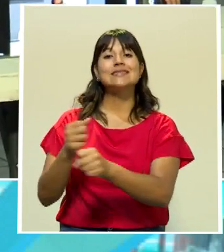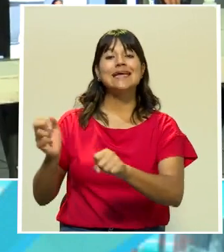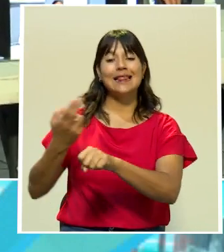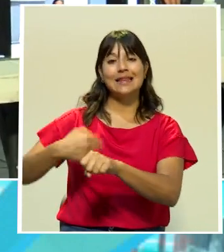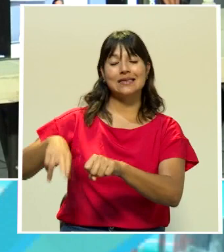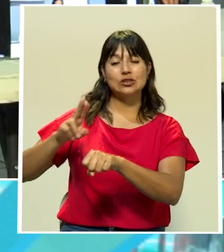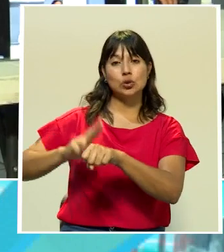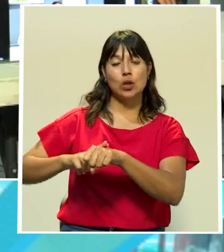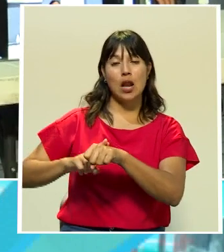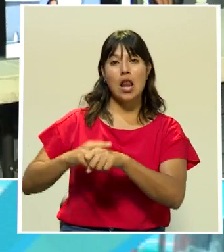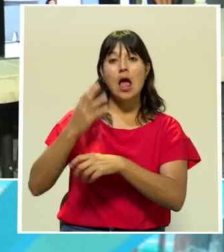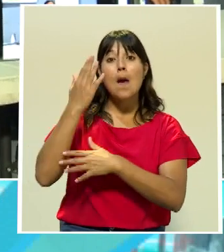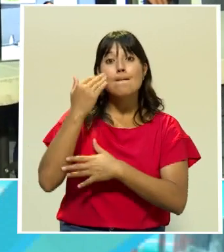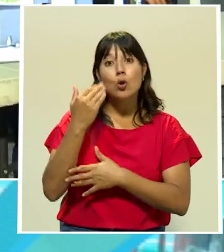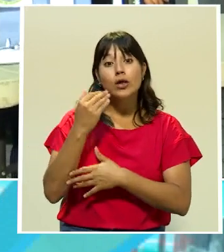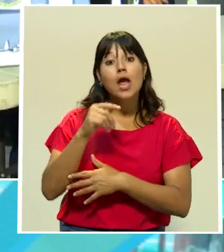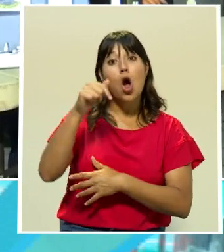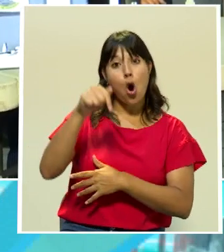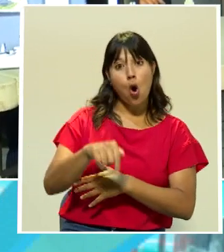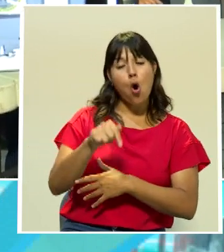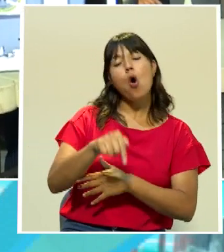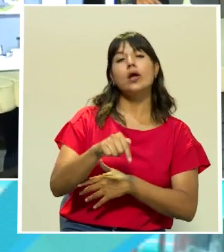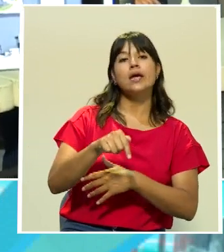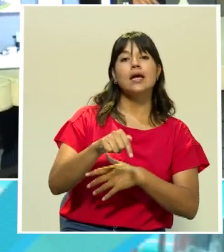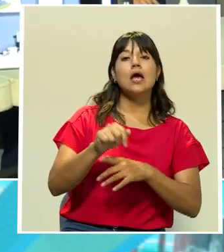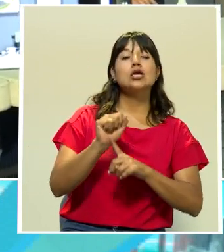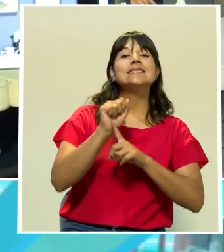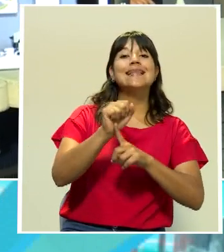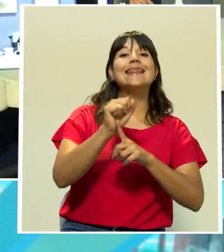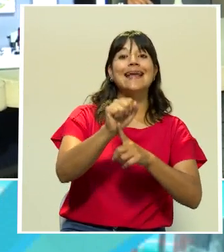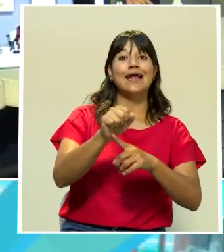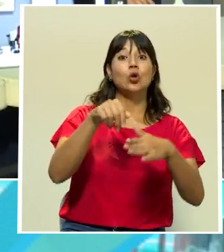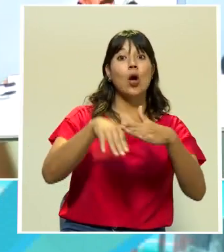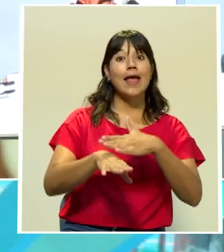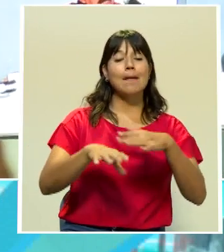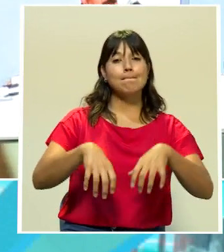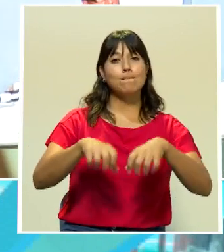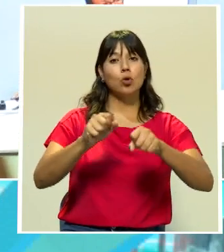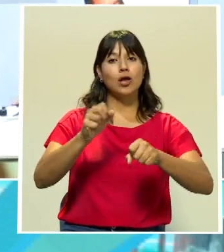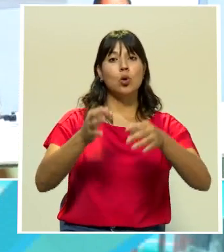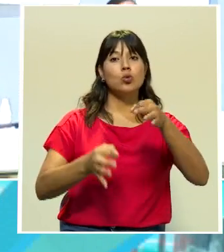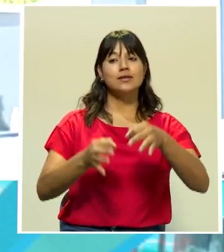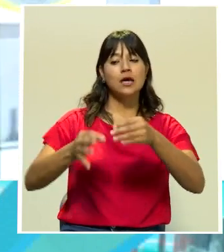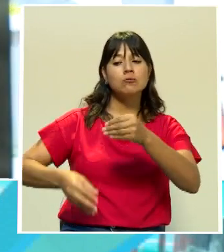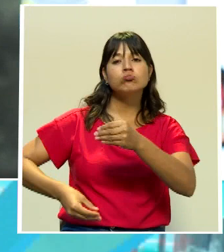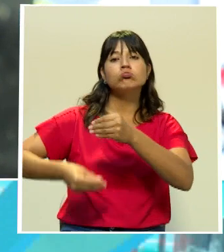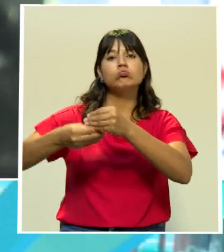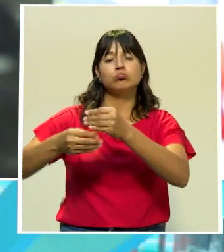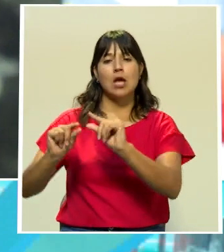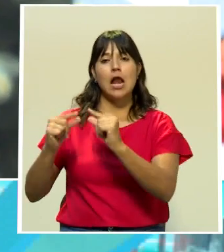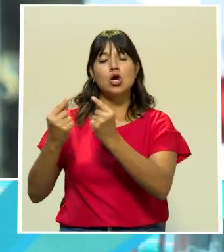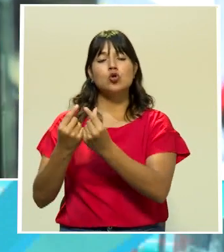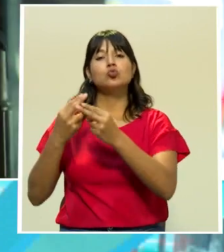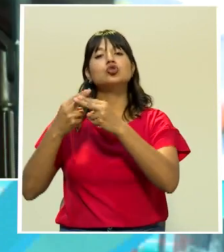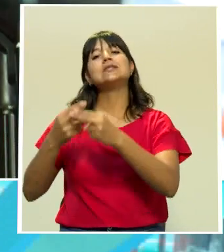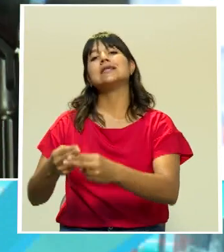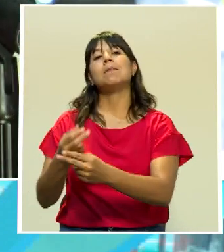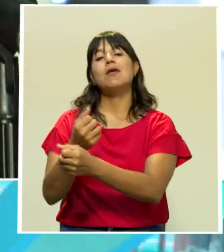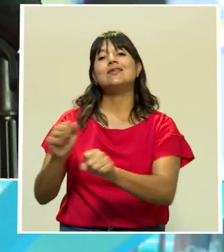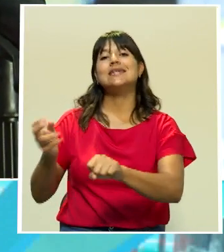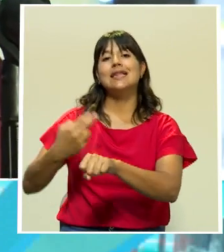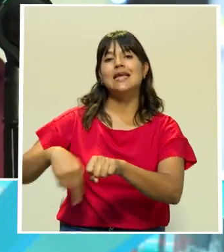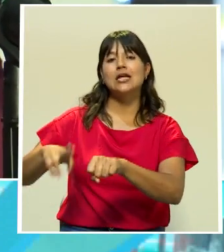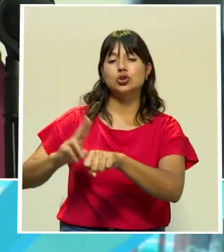están dando la adhesión a este movimiento y tal y como usted lo decía, ellos manifiestan que una de las razones